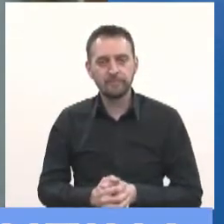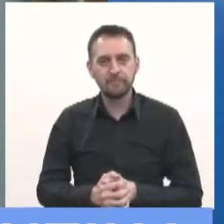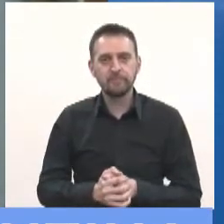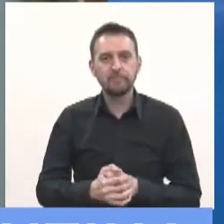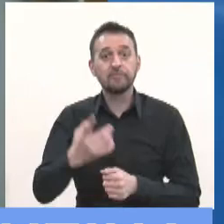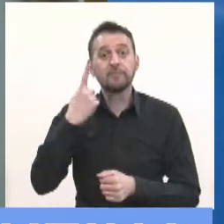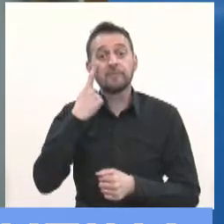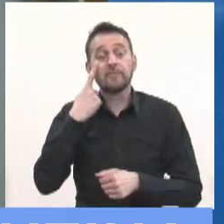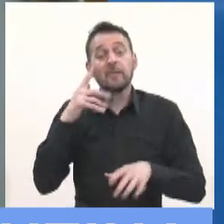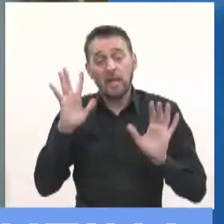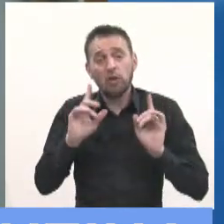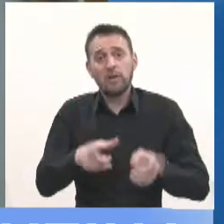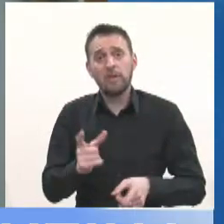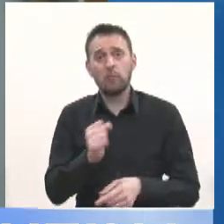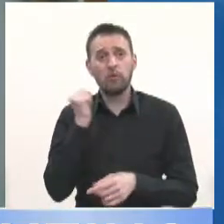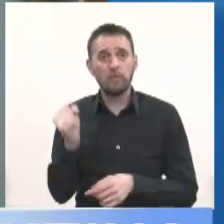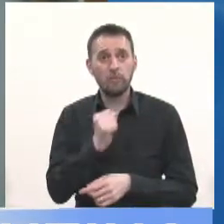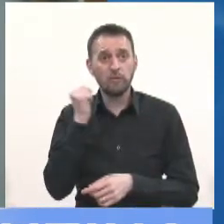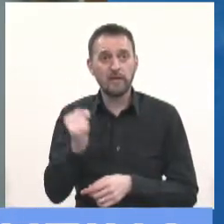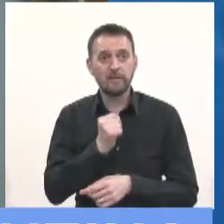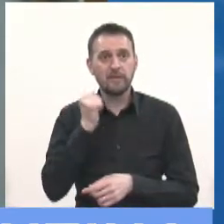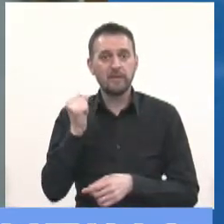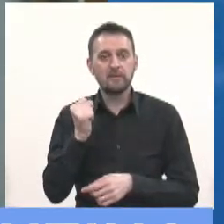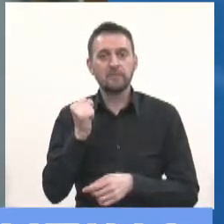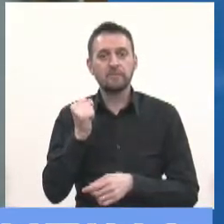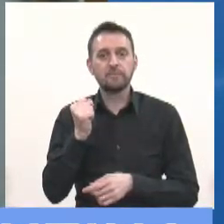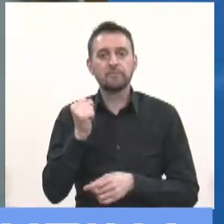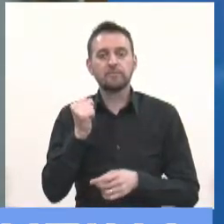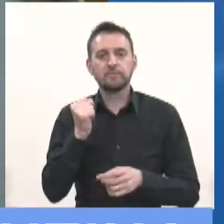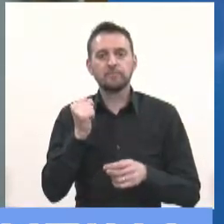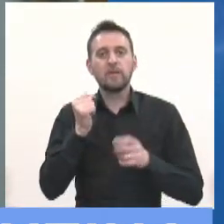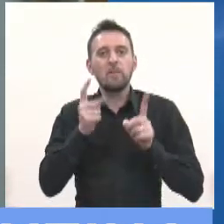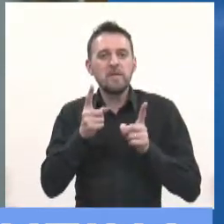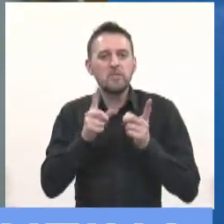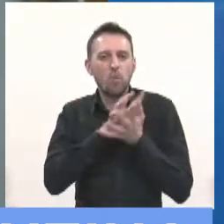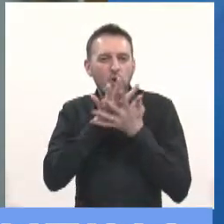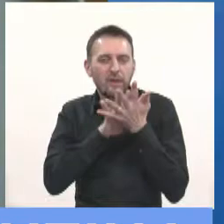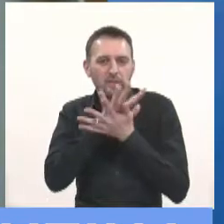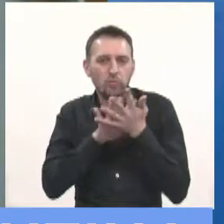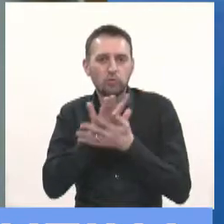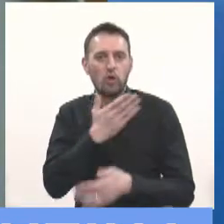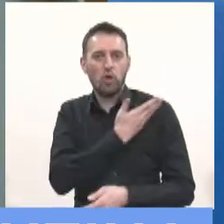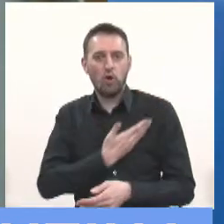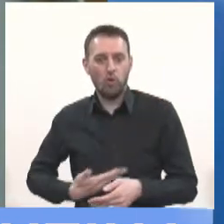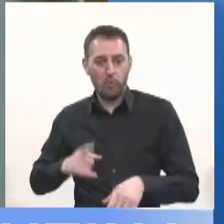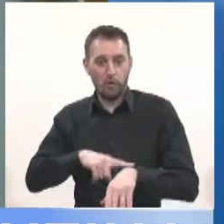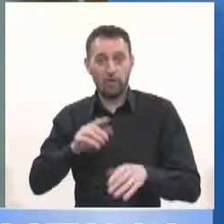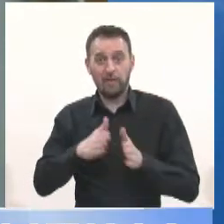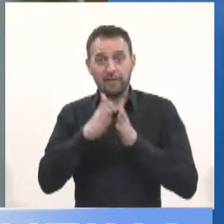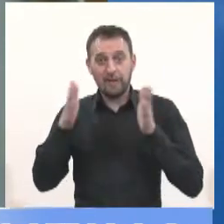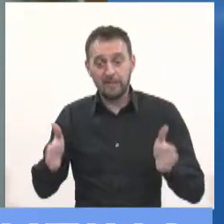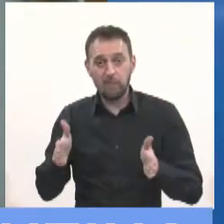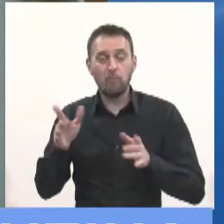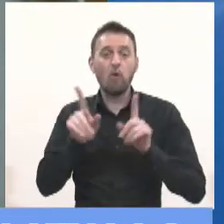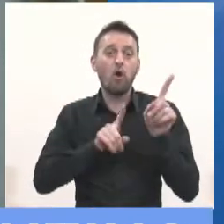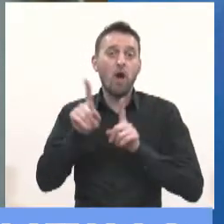Creo que también es muy importante lo que ha resuelto el gobierno en este tiempo.